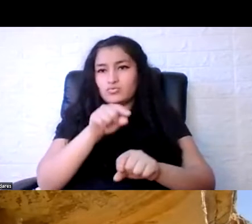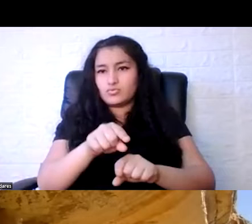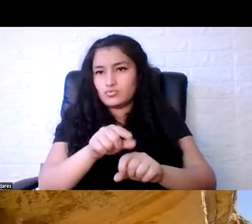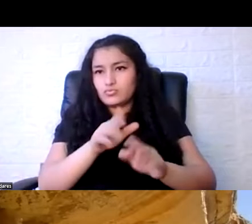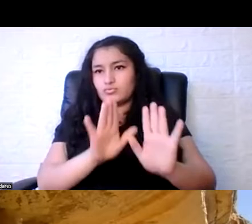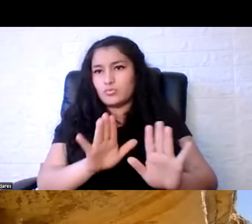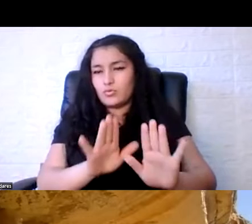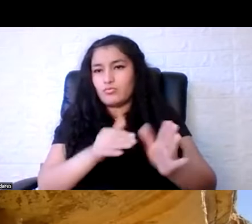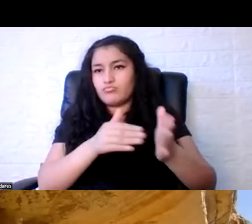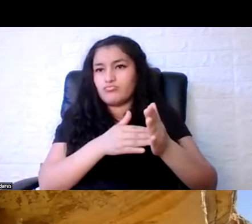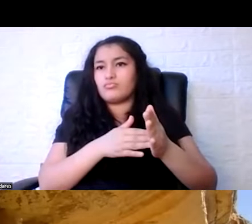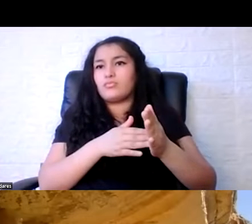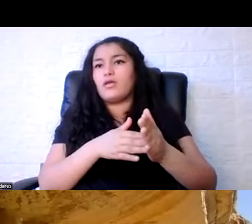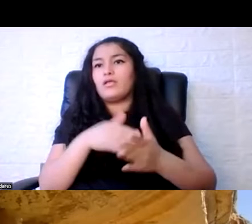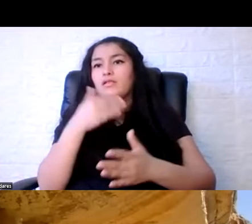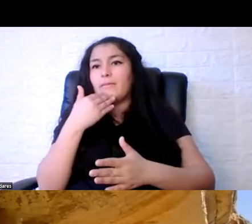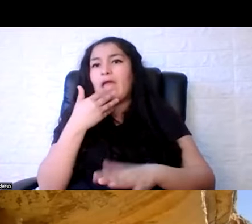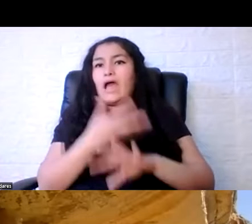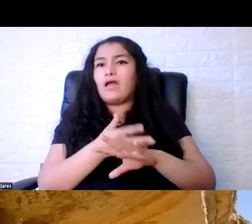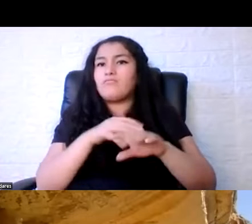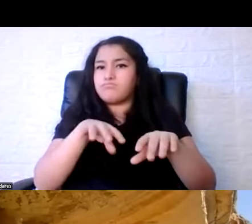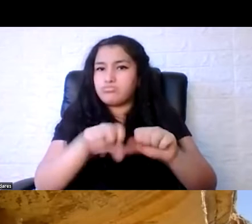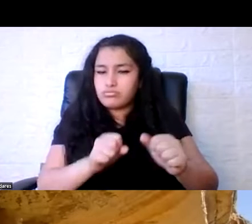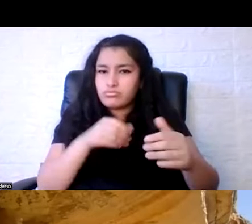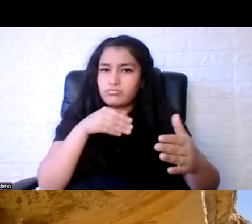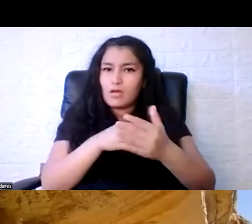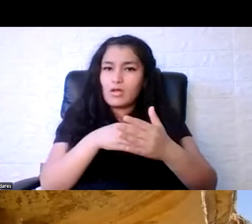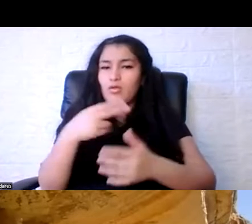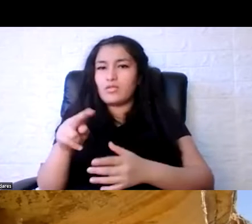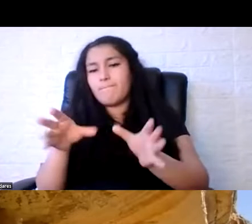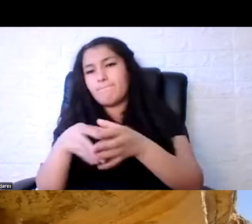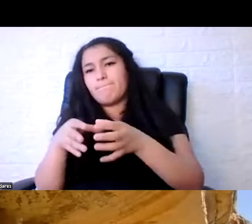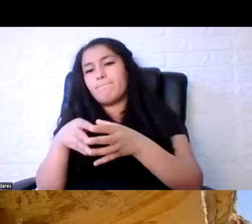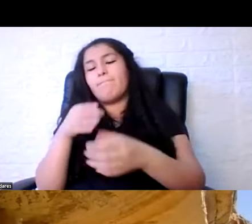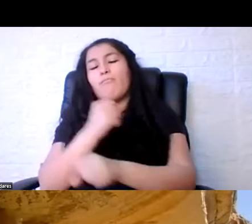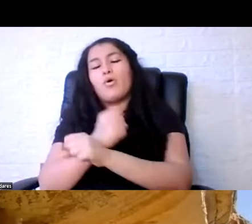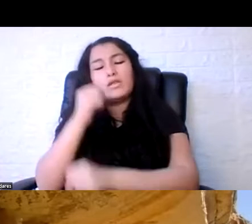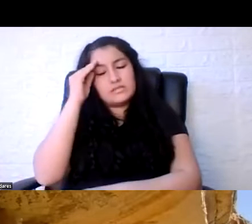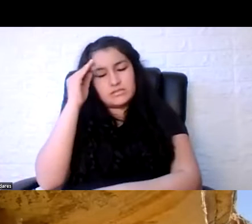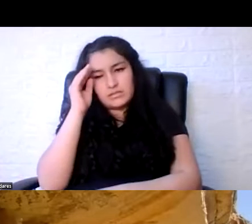que hubo paro de la policía por reportes